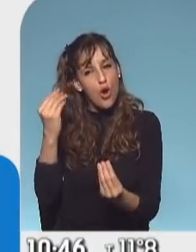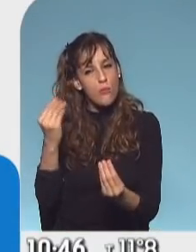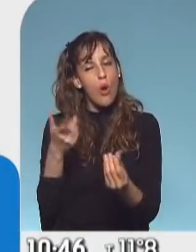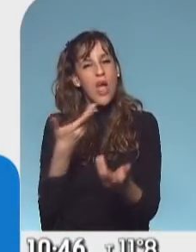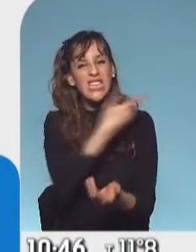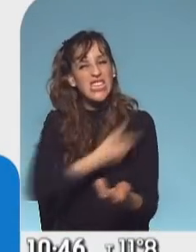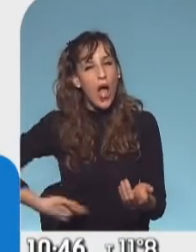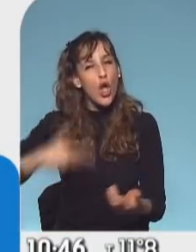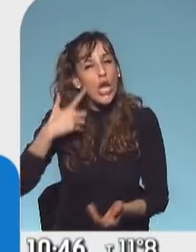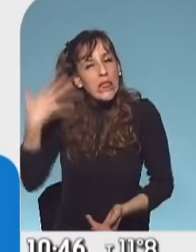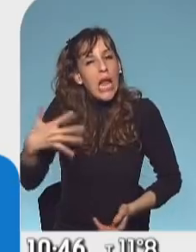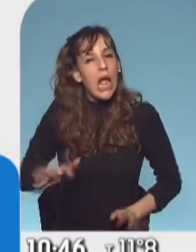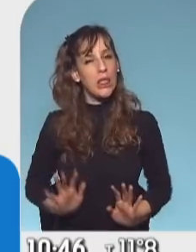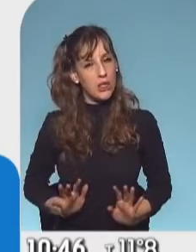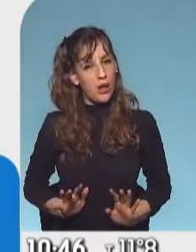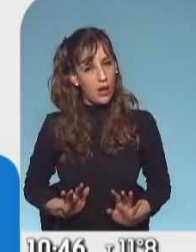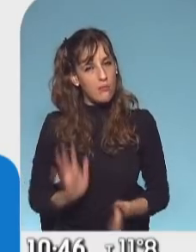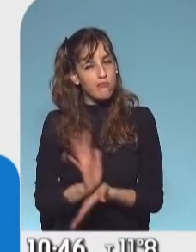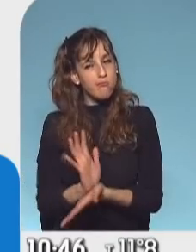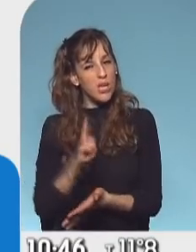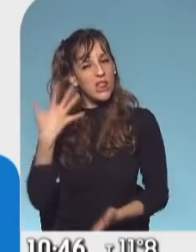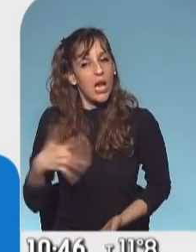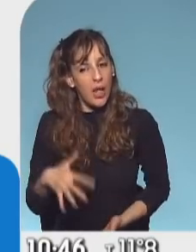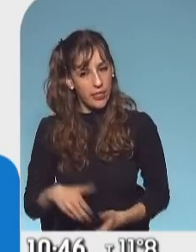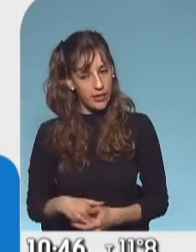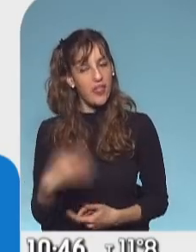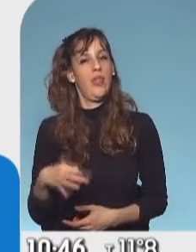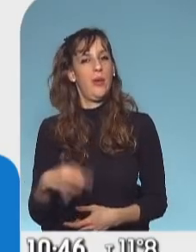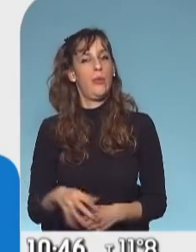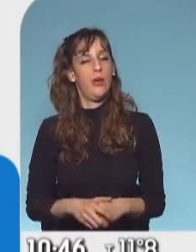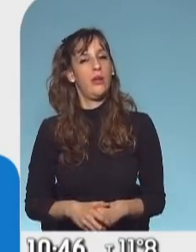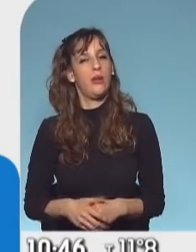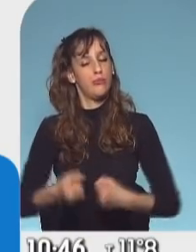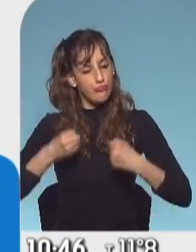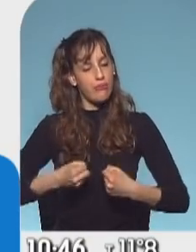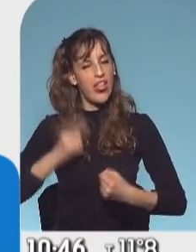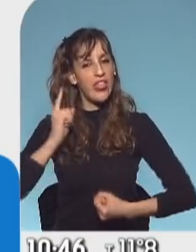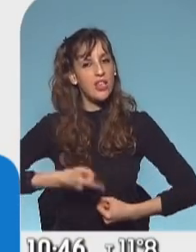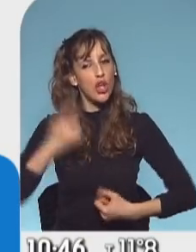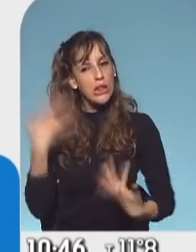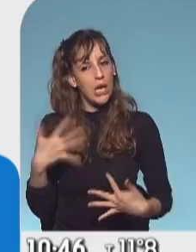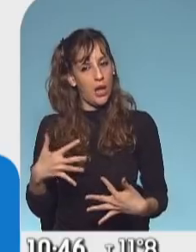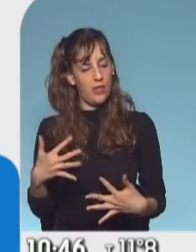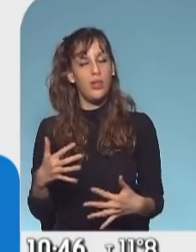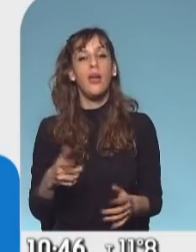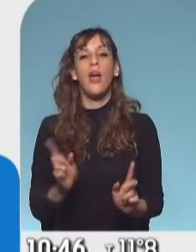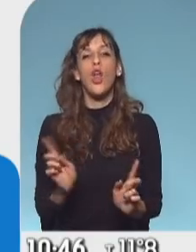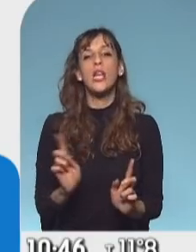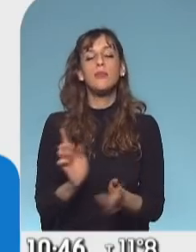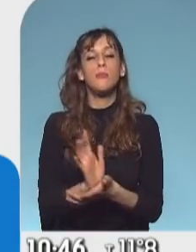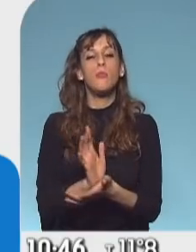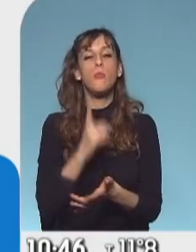Estado inteligente no es un Estado chiquito. No es esa la discusión. Un Estado inteligente es un Estado del que no se rían